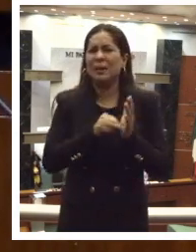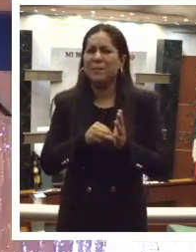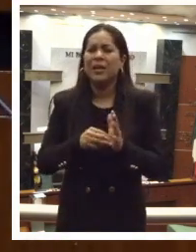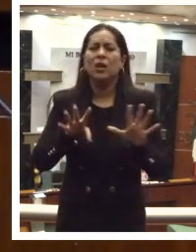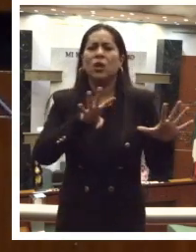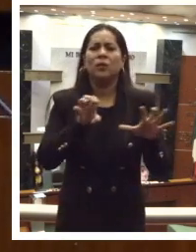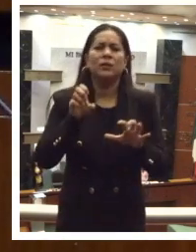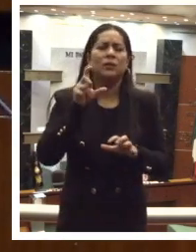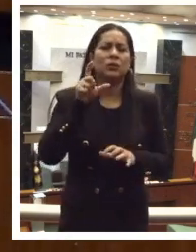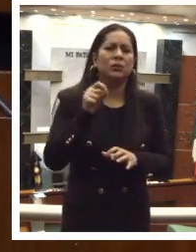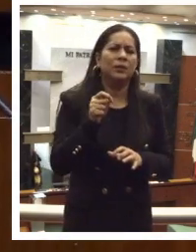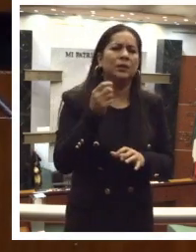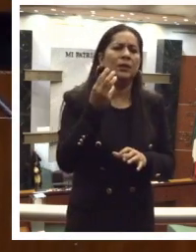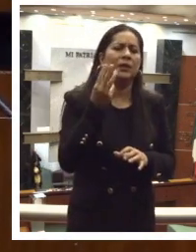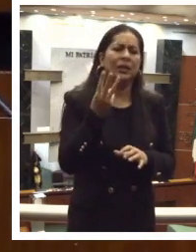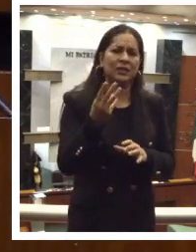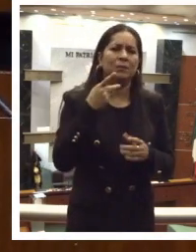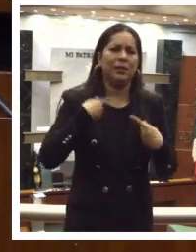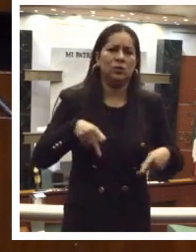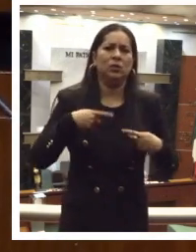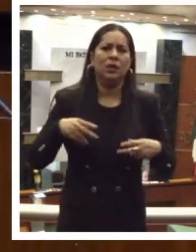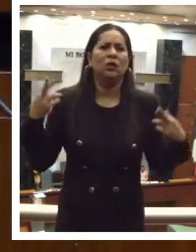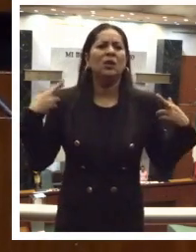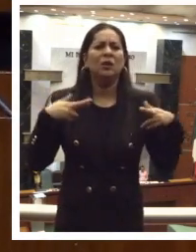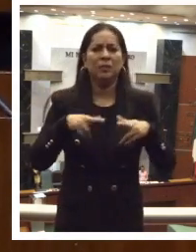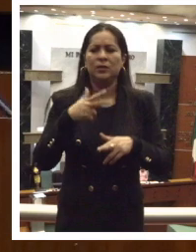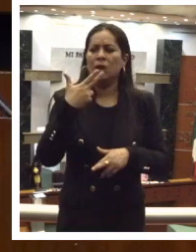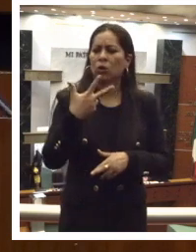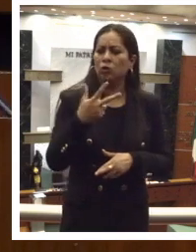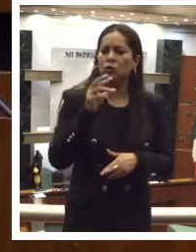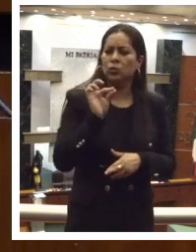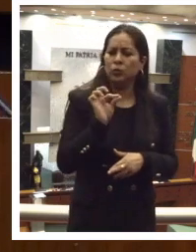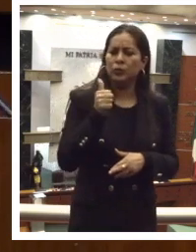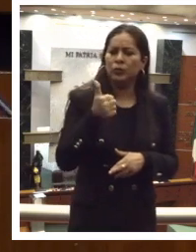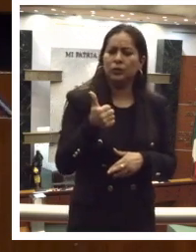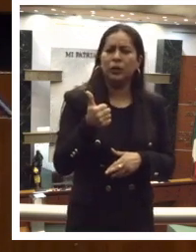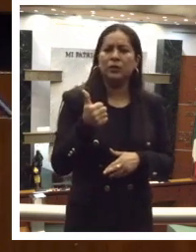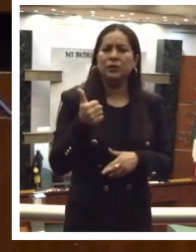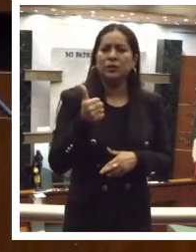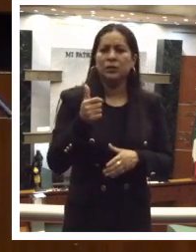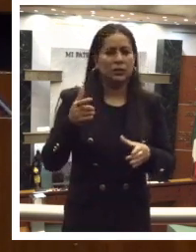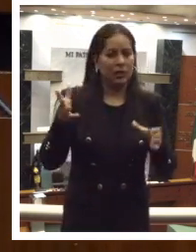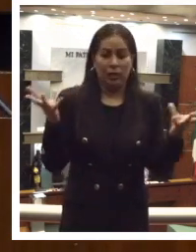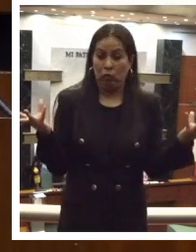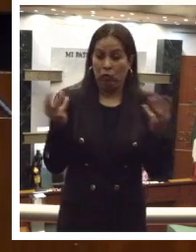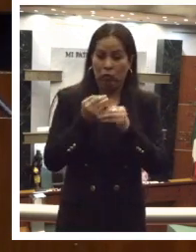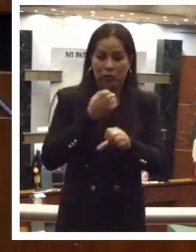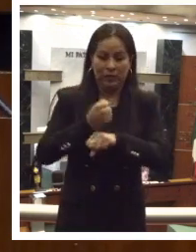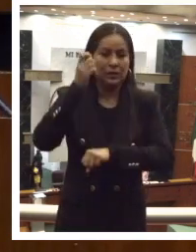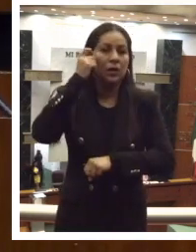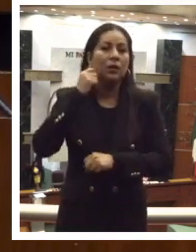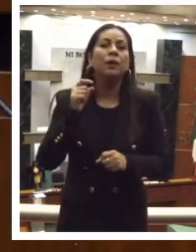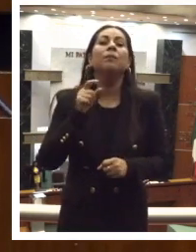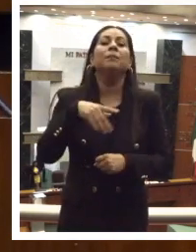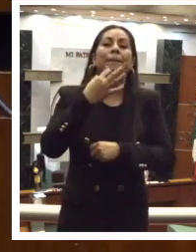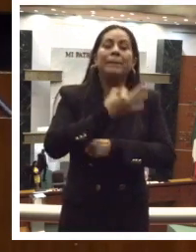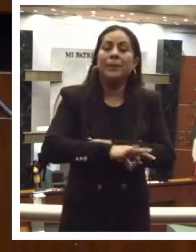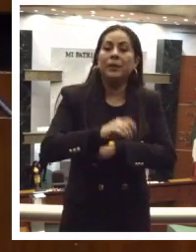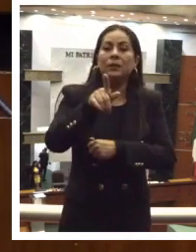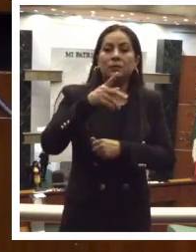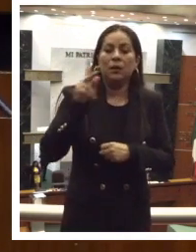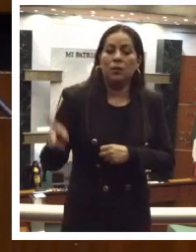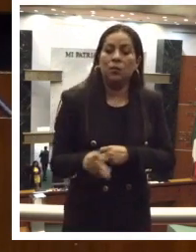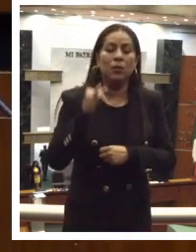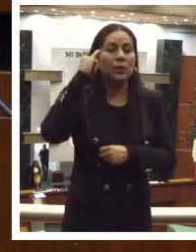303,923 personas, lo que representa un 8.6% de la población total. Mientras que de la población